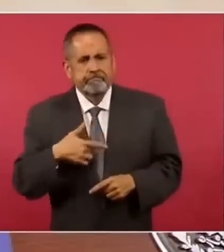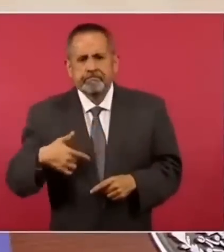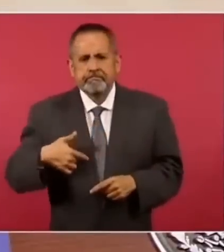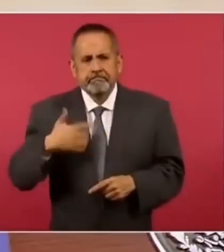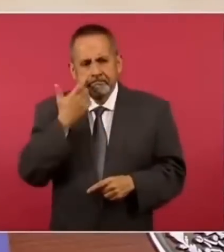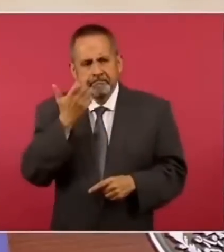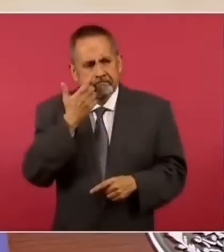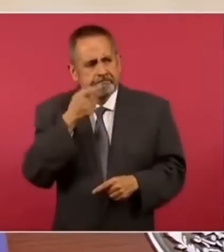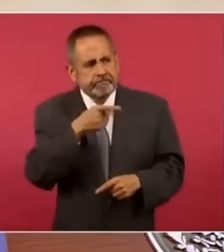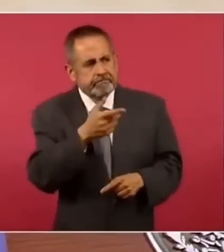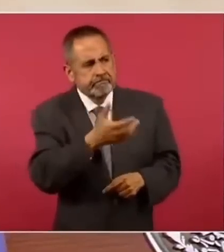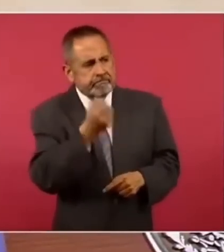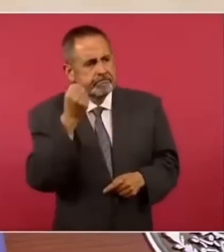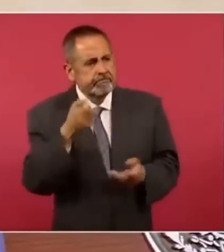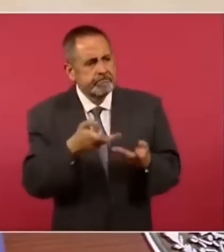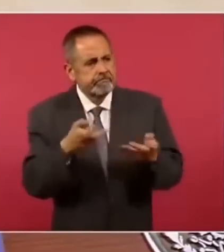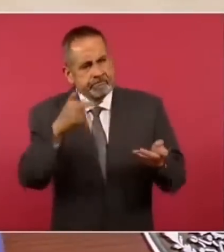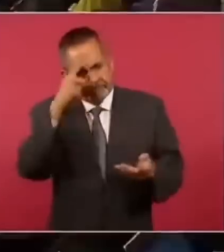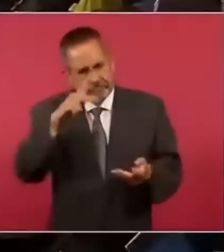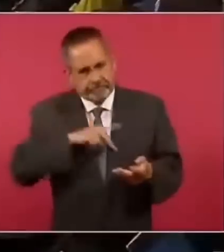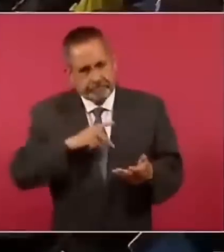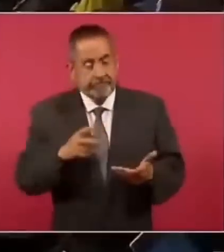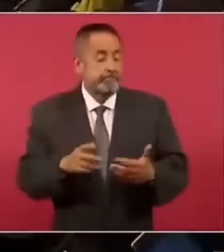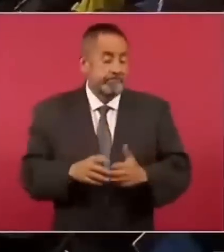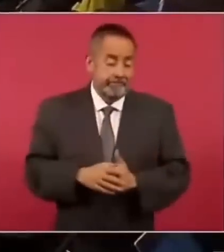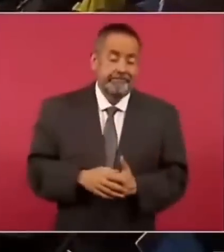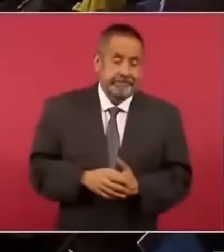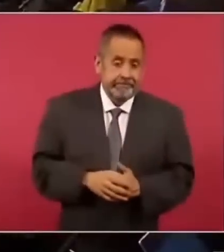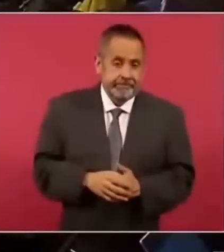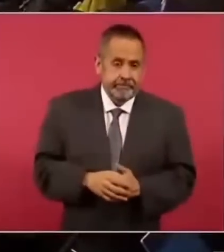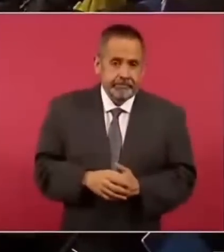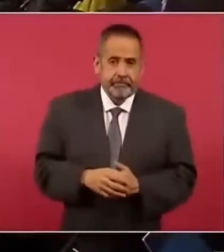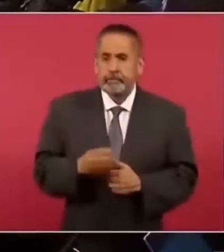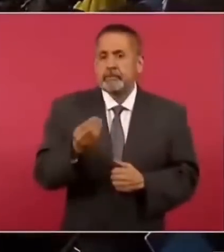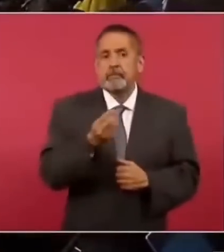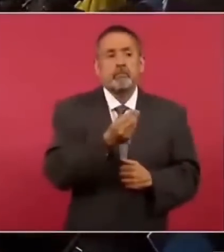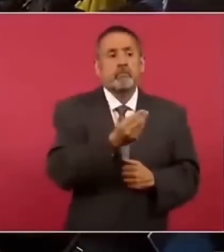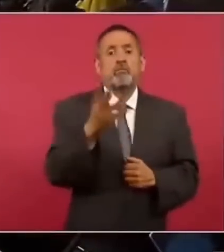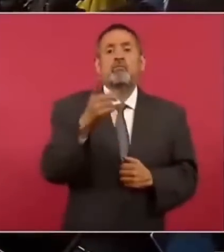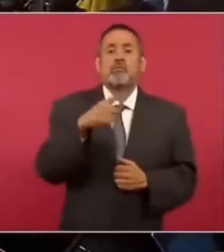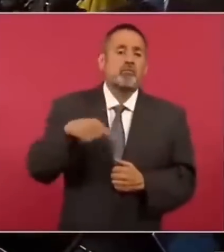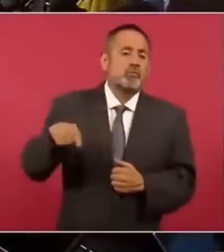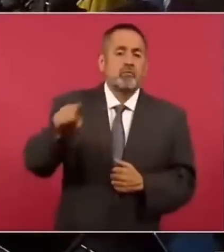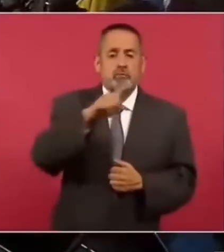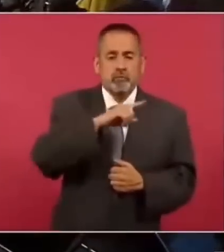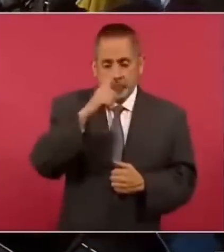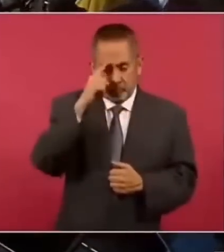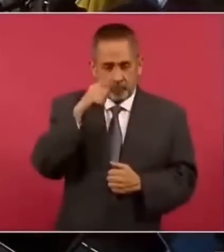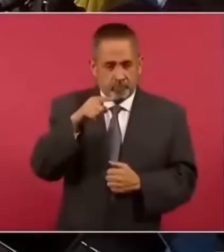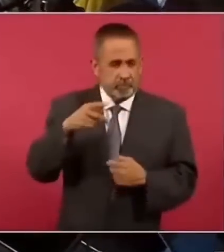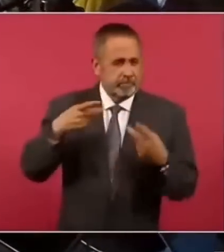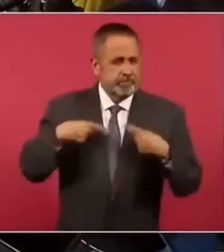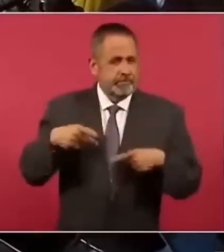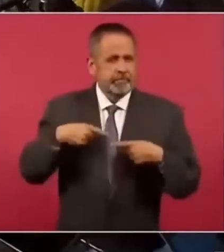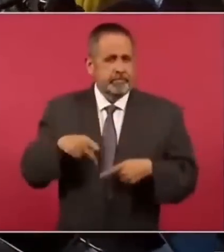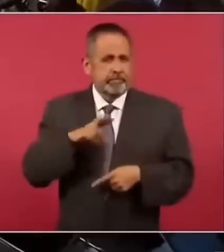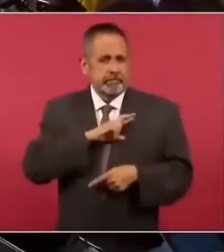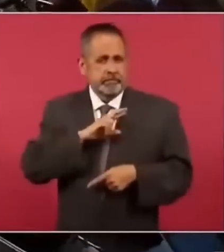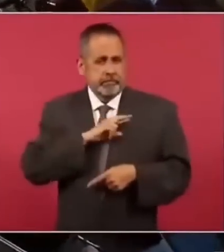Y por interés más que por convicción, esos propietarios